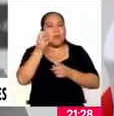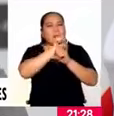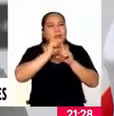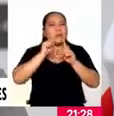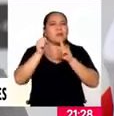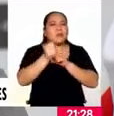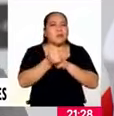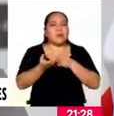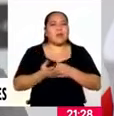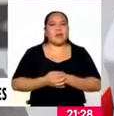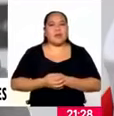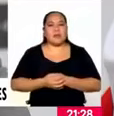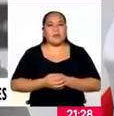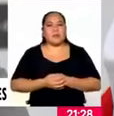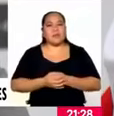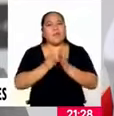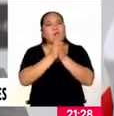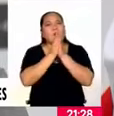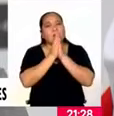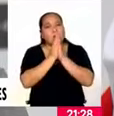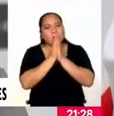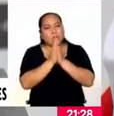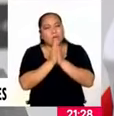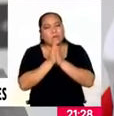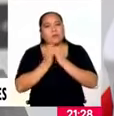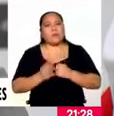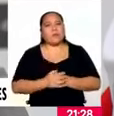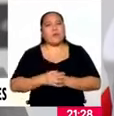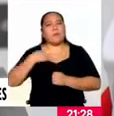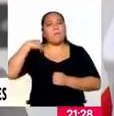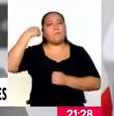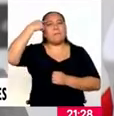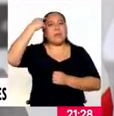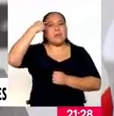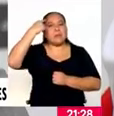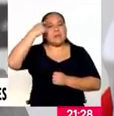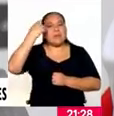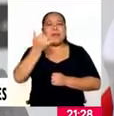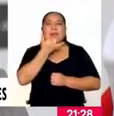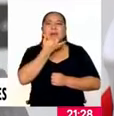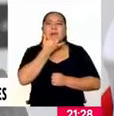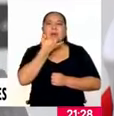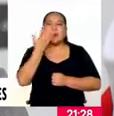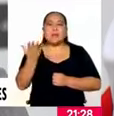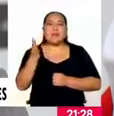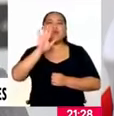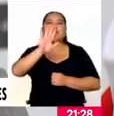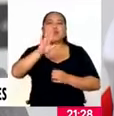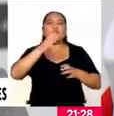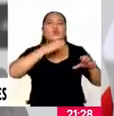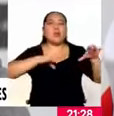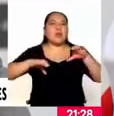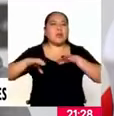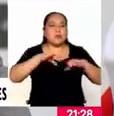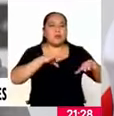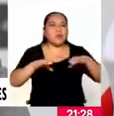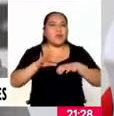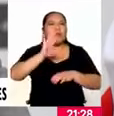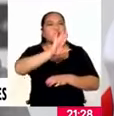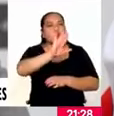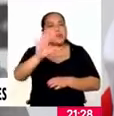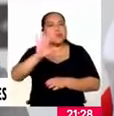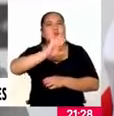sociedad. Por favor, piensen en las consecuencias de sus actos para ustedes y para